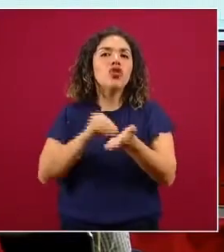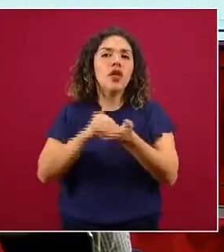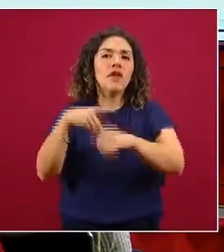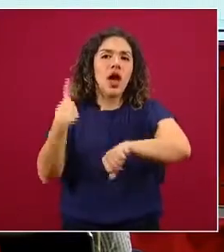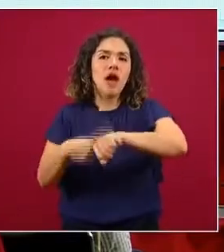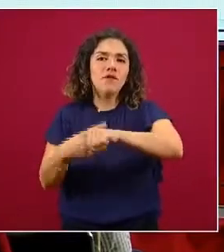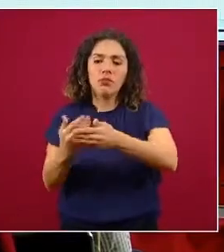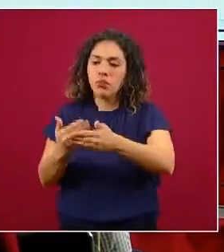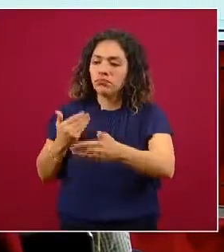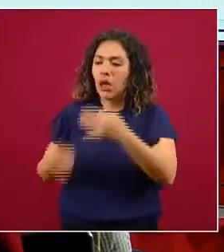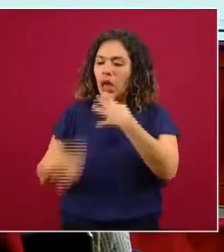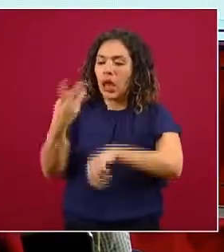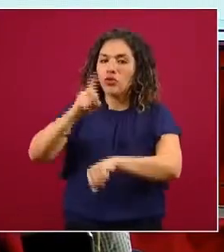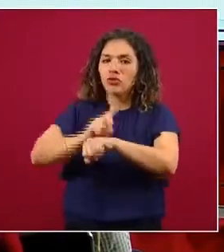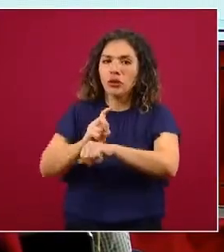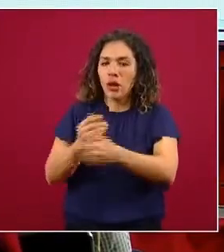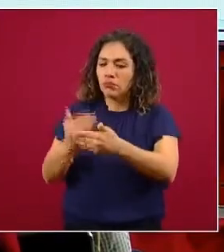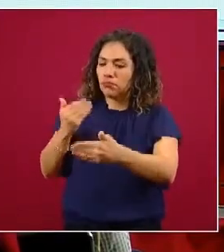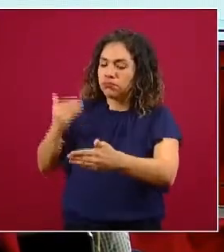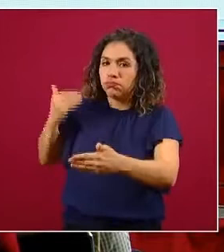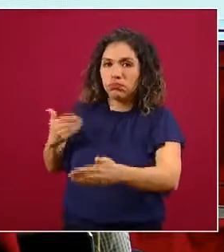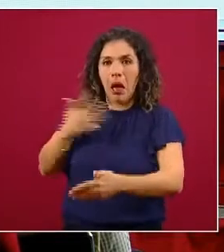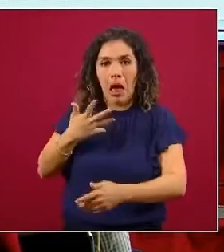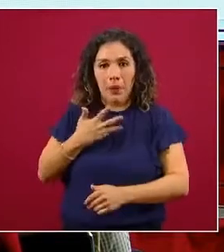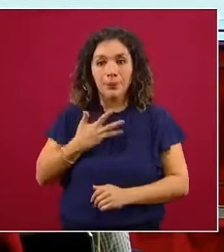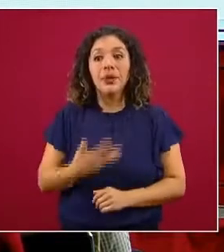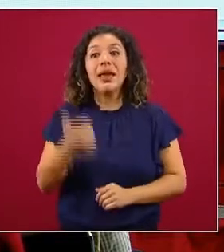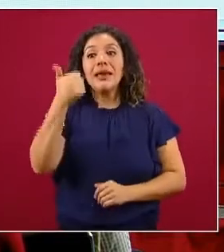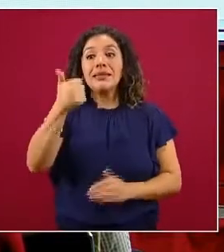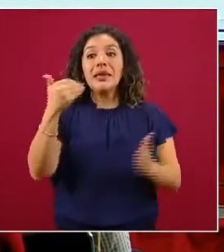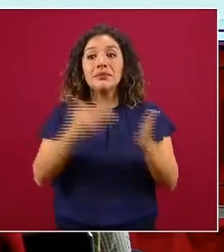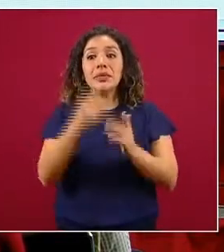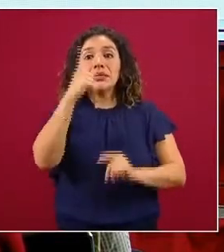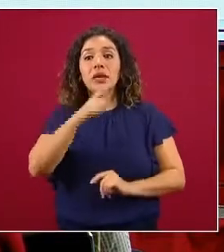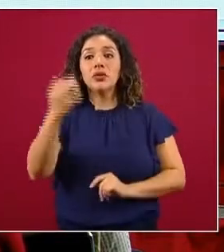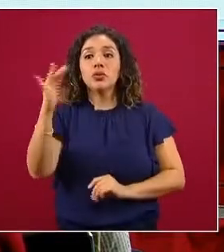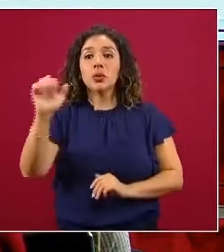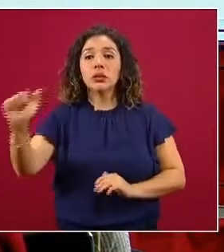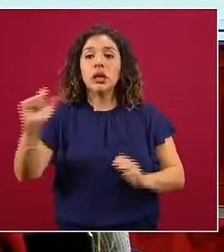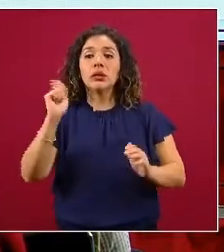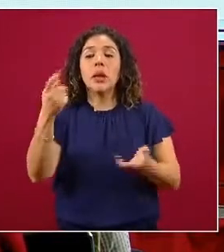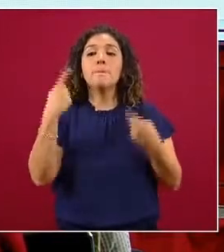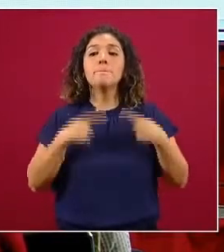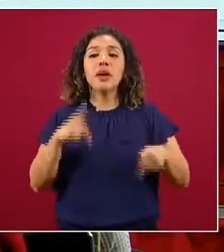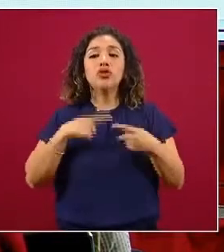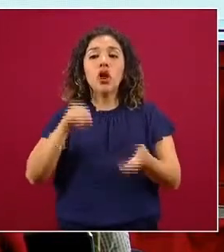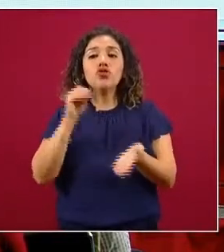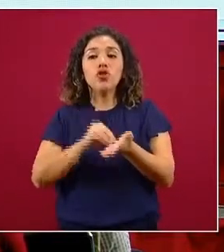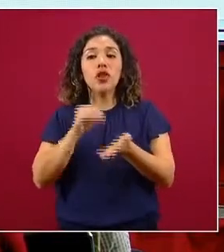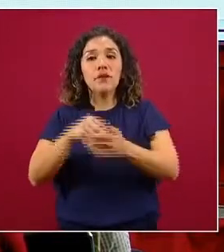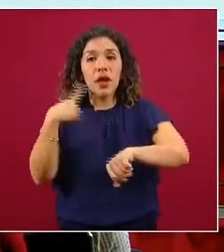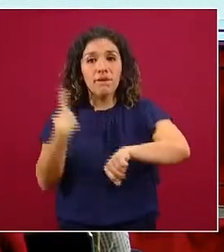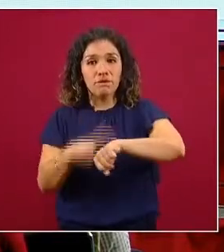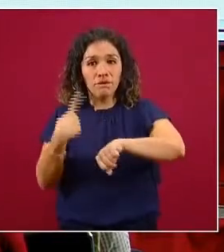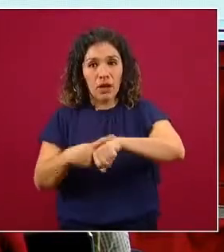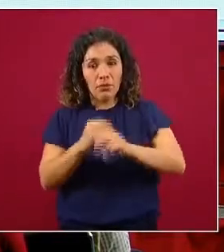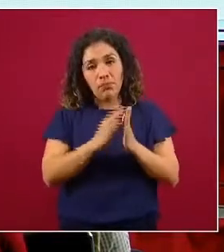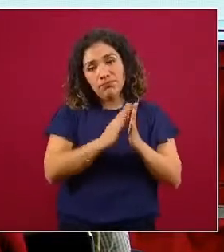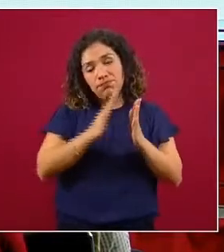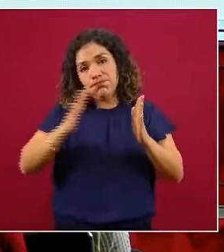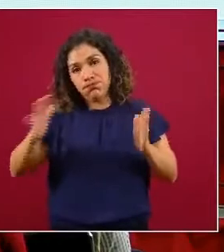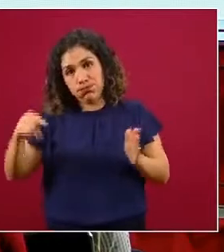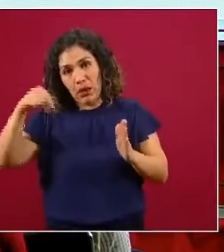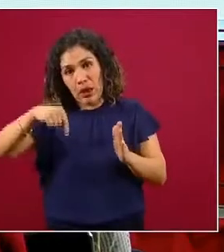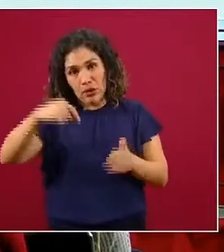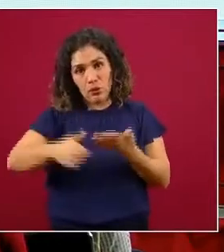en las últimas al menos 2 semanas. 6.156 son las personas que se considerarían activos